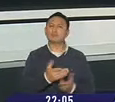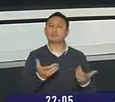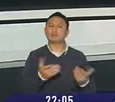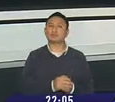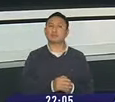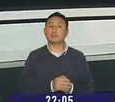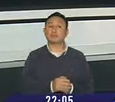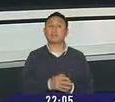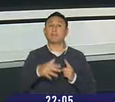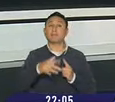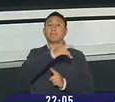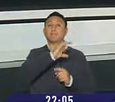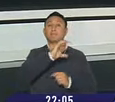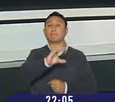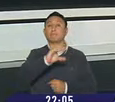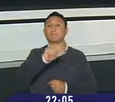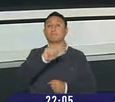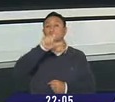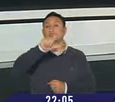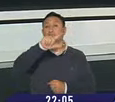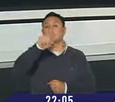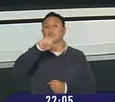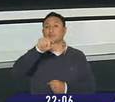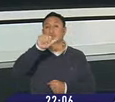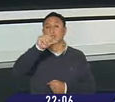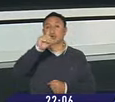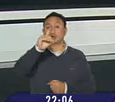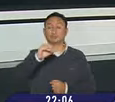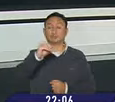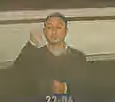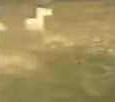en el Parque del Calzado, al sur de Quito.